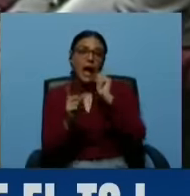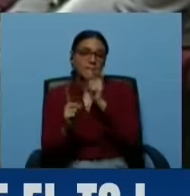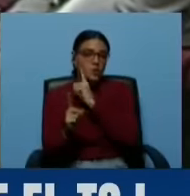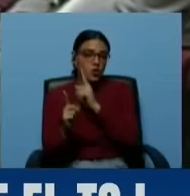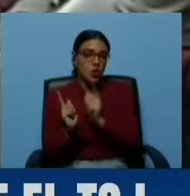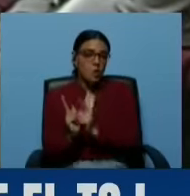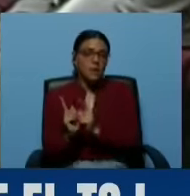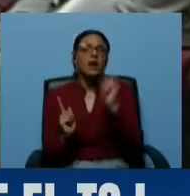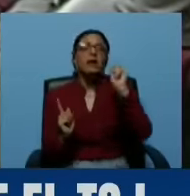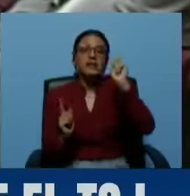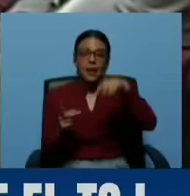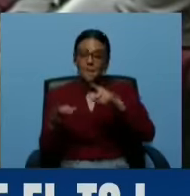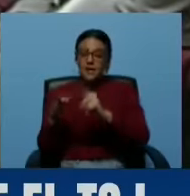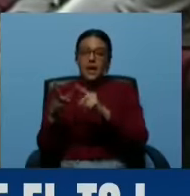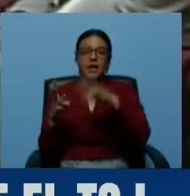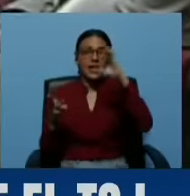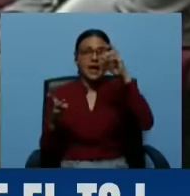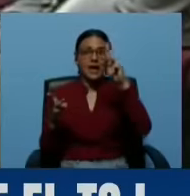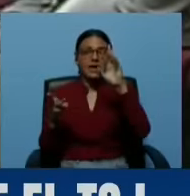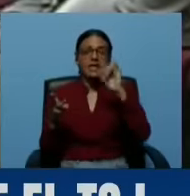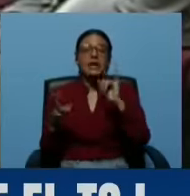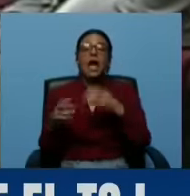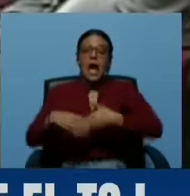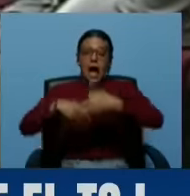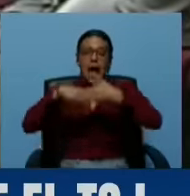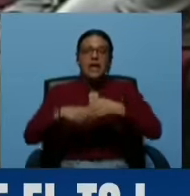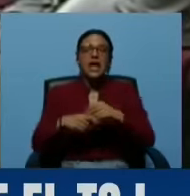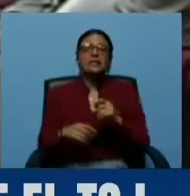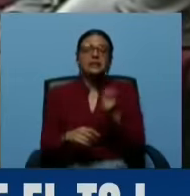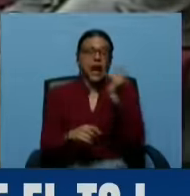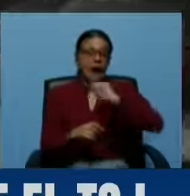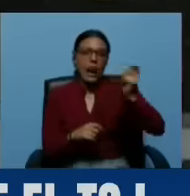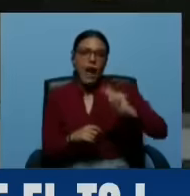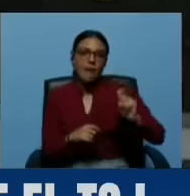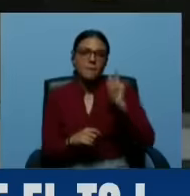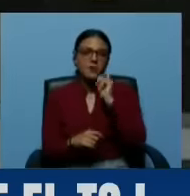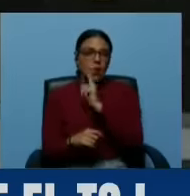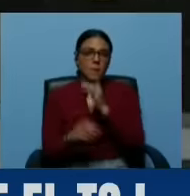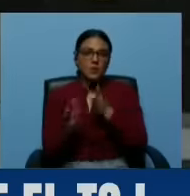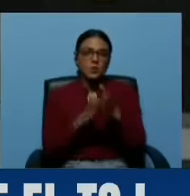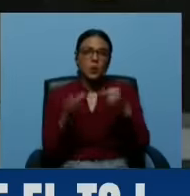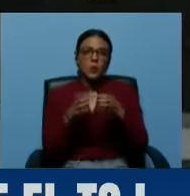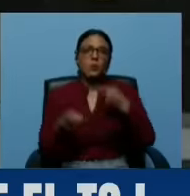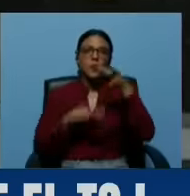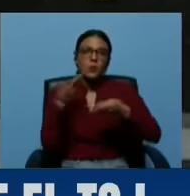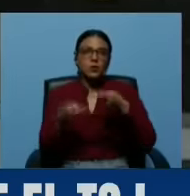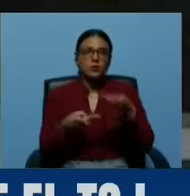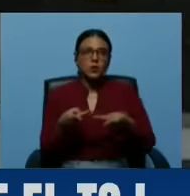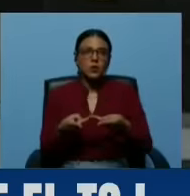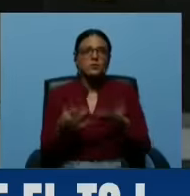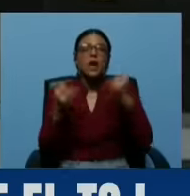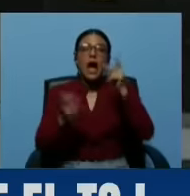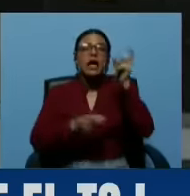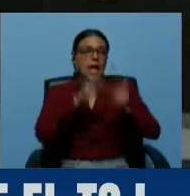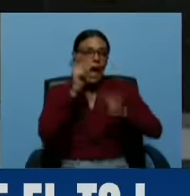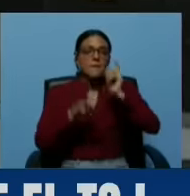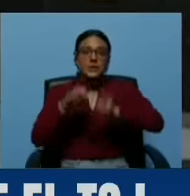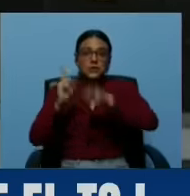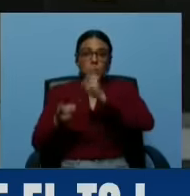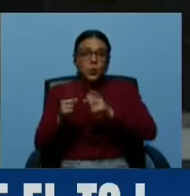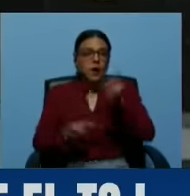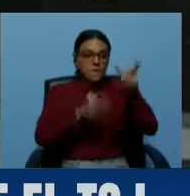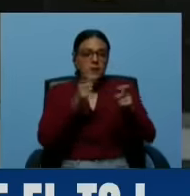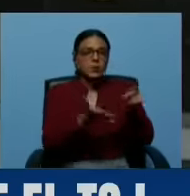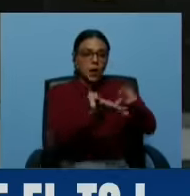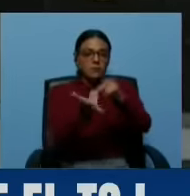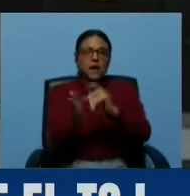seguidamente a Eric Ondorra por Alianza del Lápiz. Ya se encuentra alguna de las partes en esta sala para dar